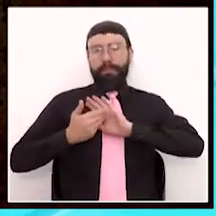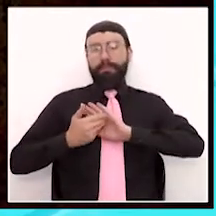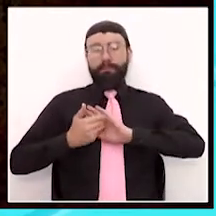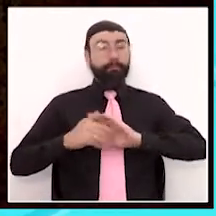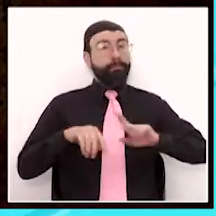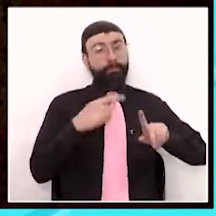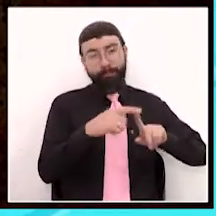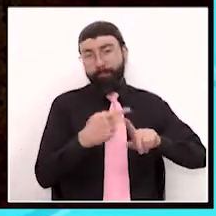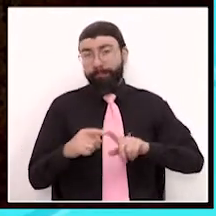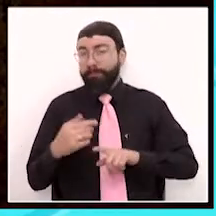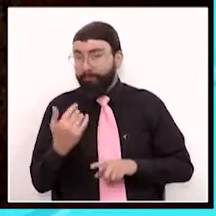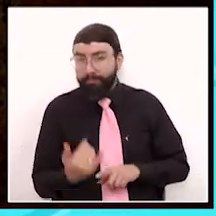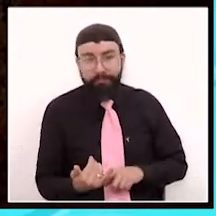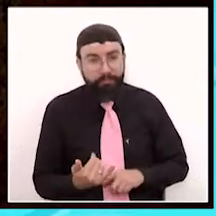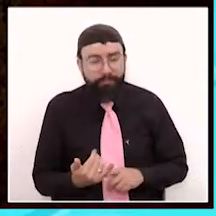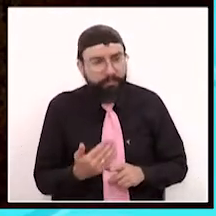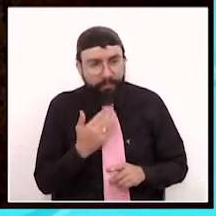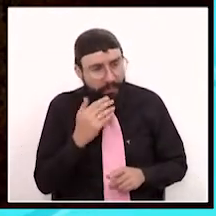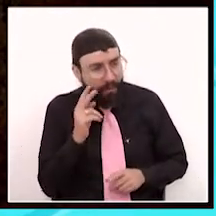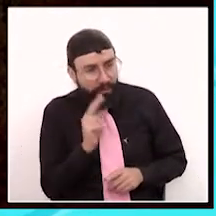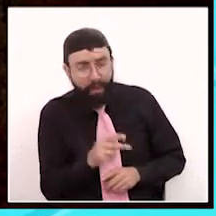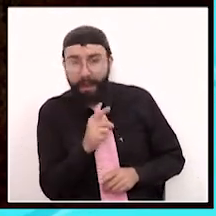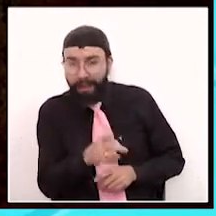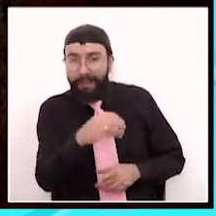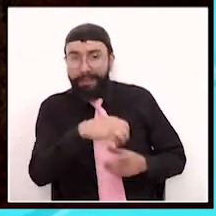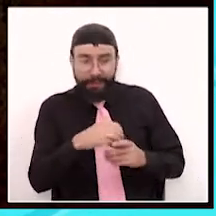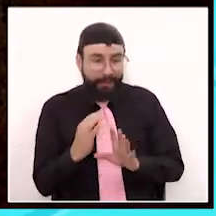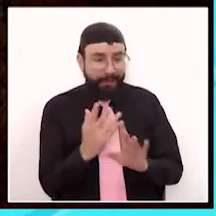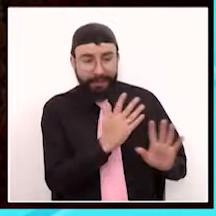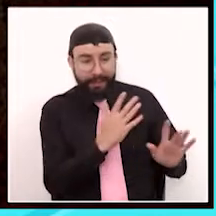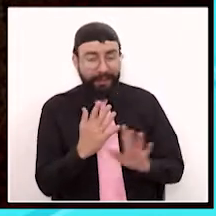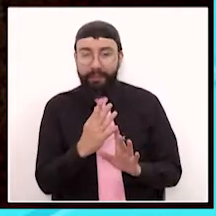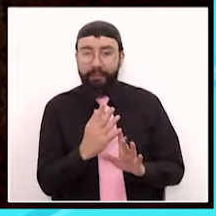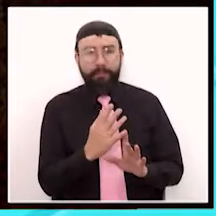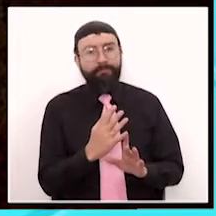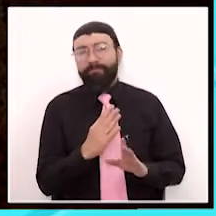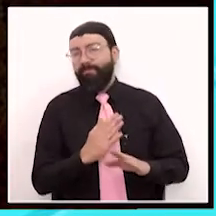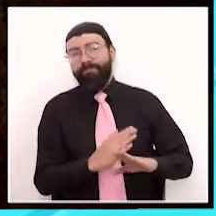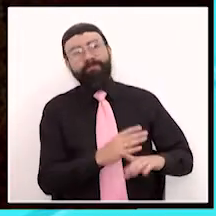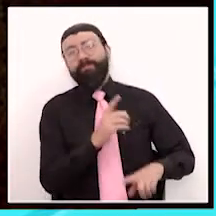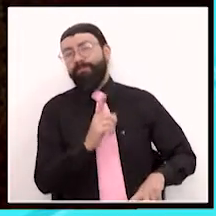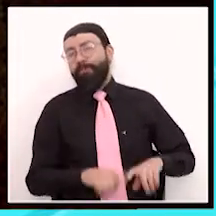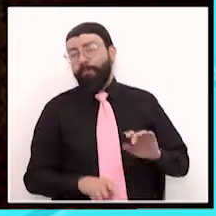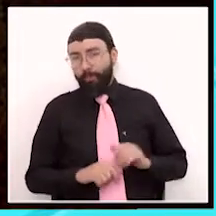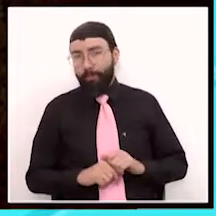no pueden ver el trigo en su dieta, así sea fermentado.